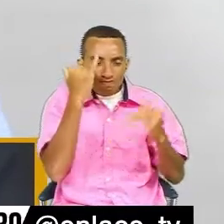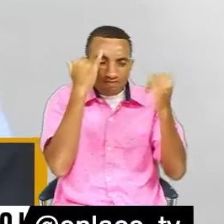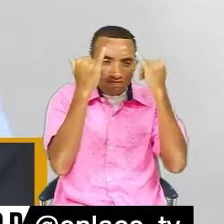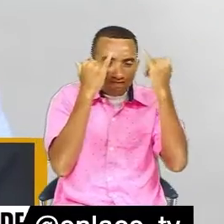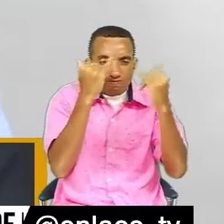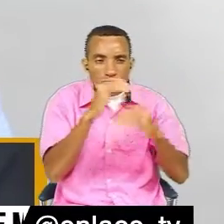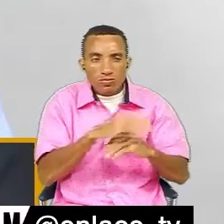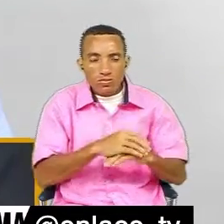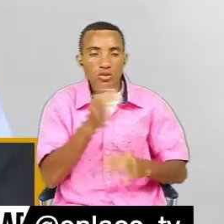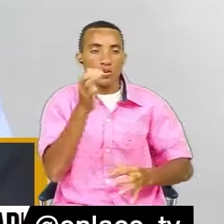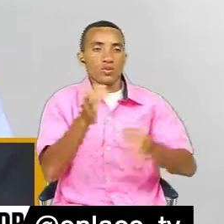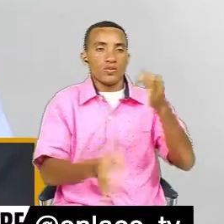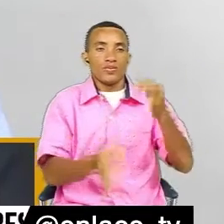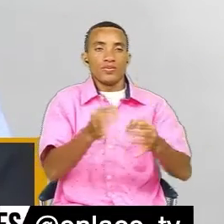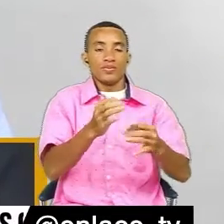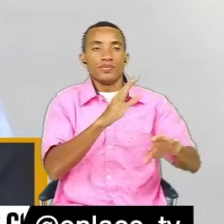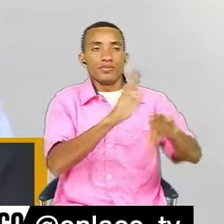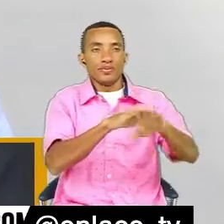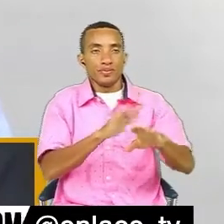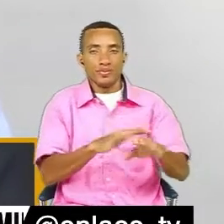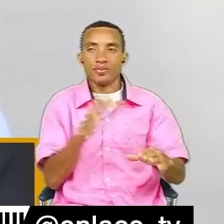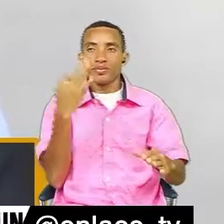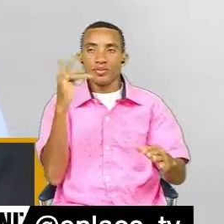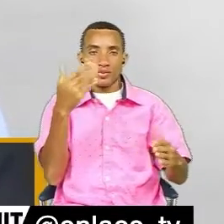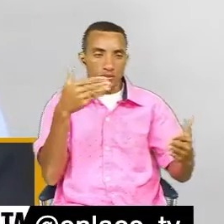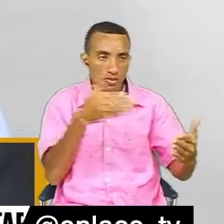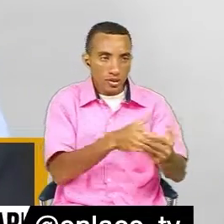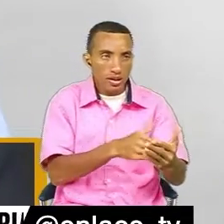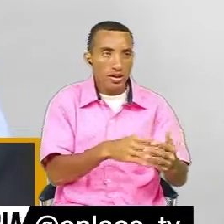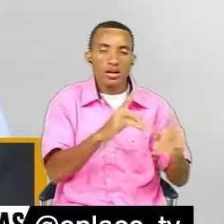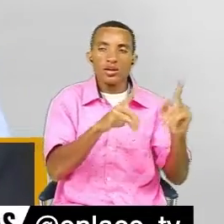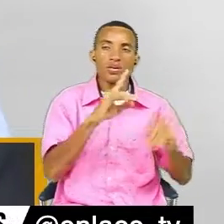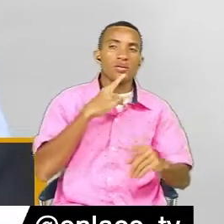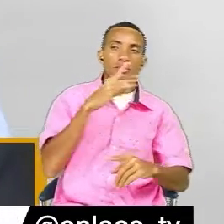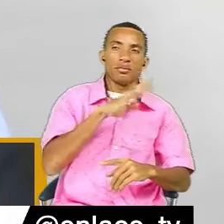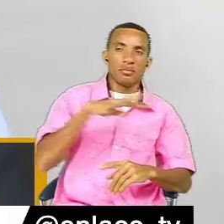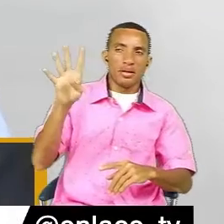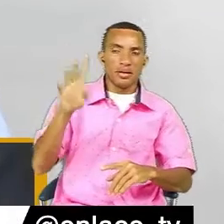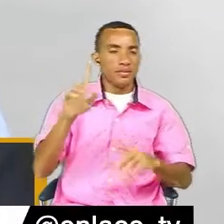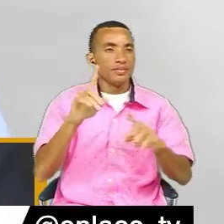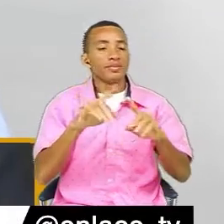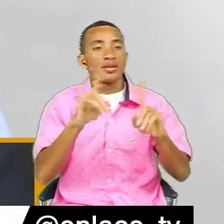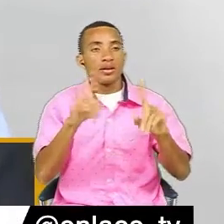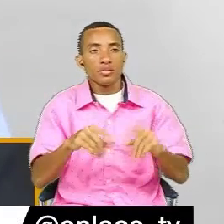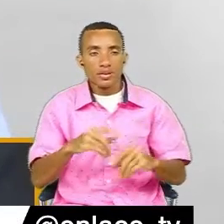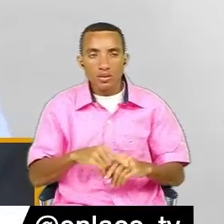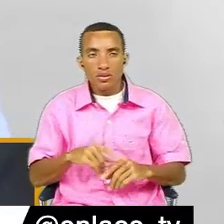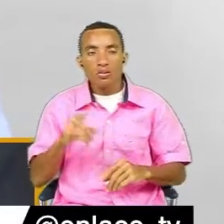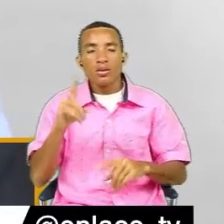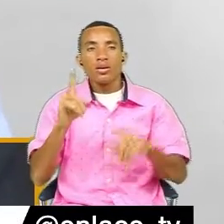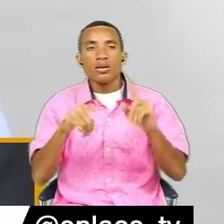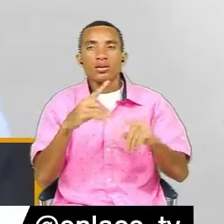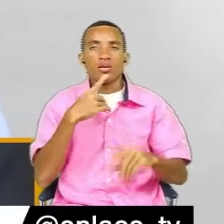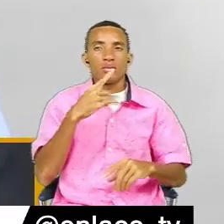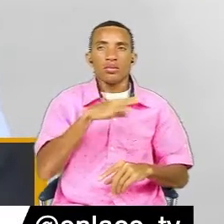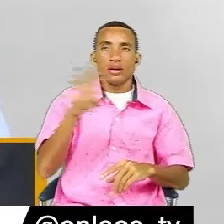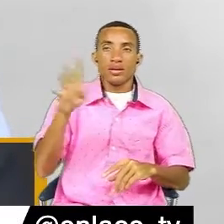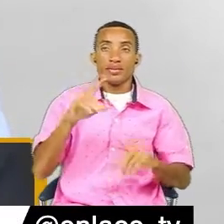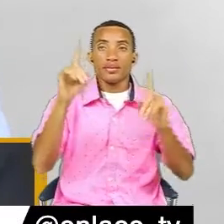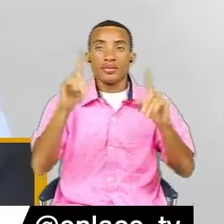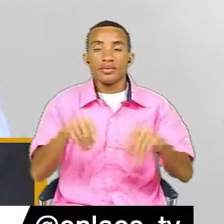corresponde. Hemos presentado acciones de tutelas, incidentes de desacatos, y en este momento se encuentra en trámite varios incidentes de desacatos. Es más, el Tribunal